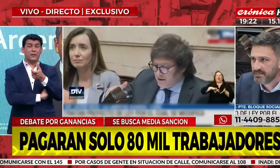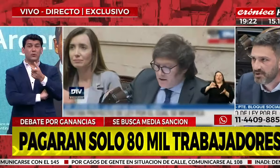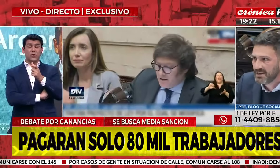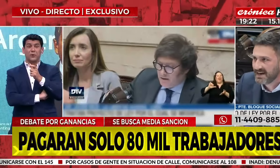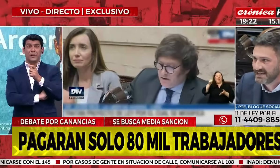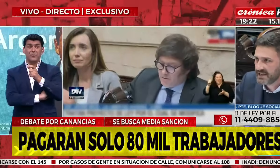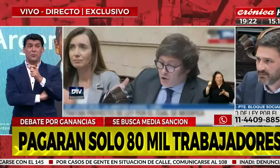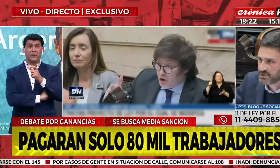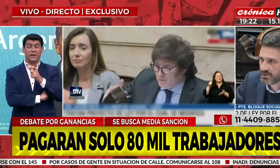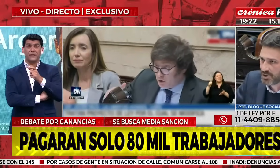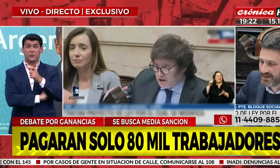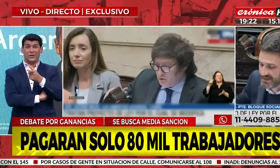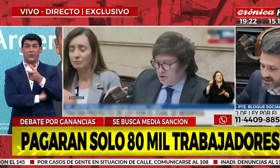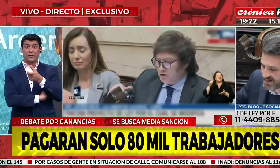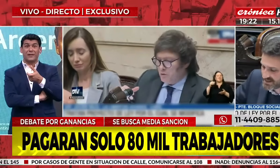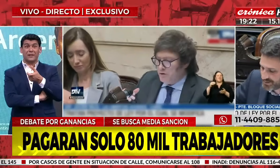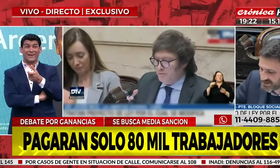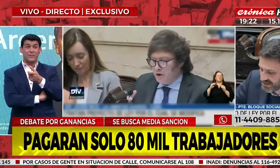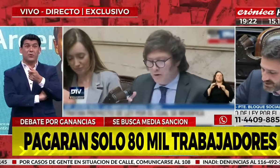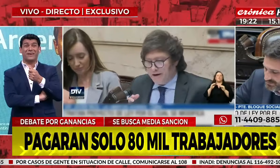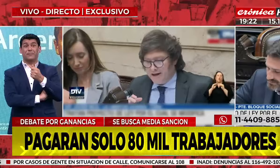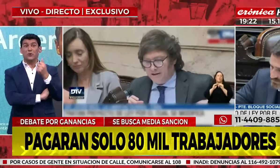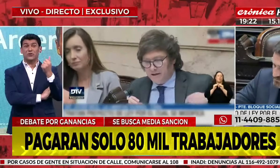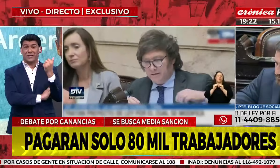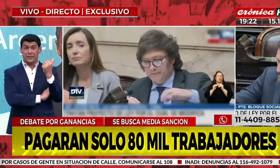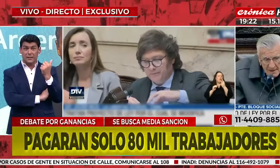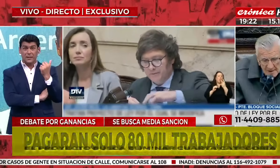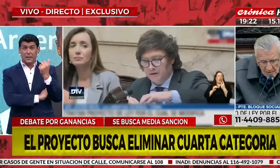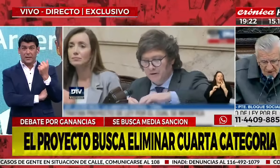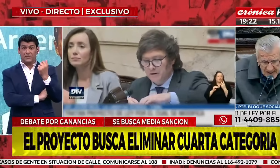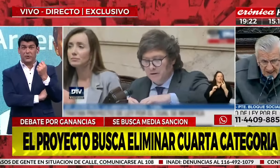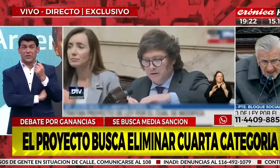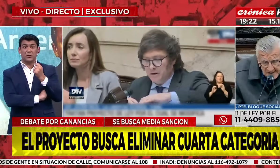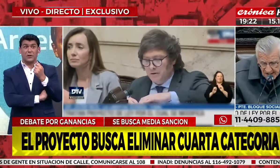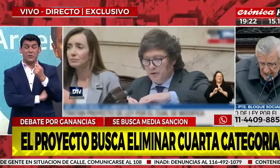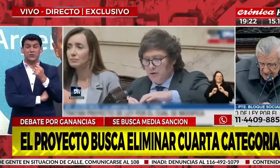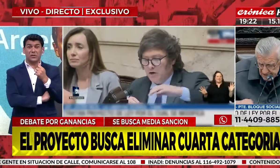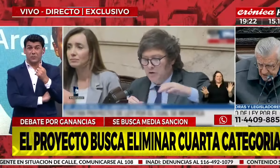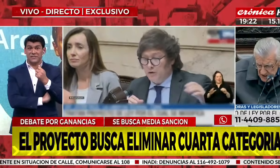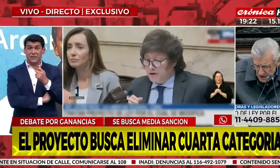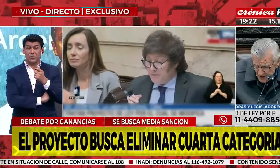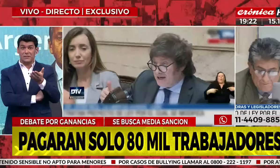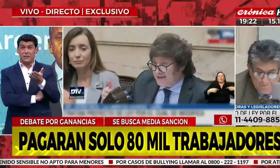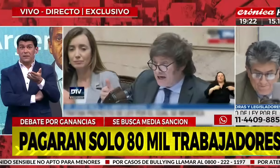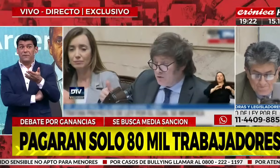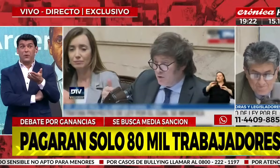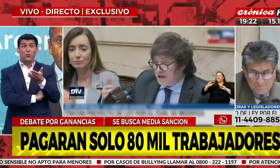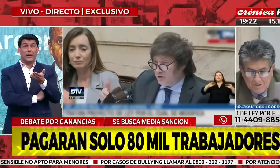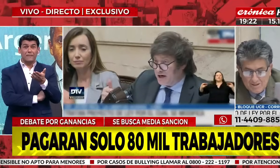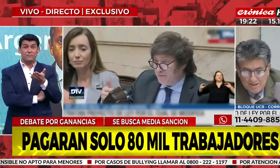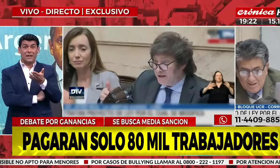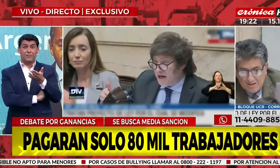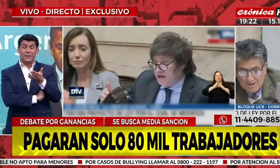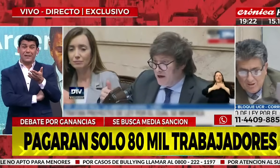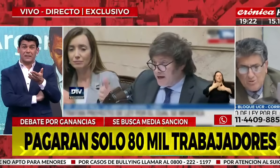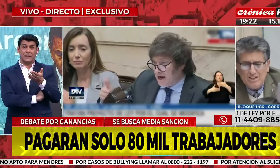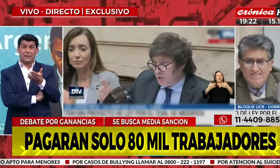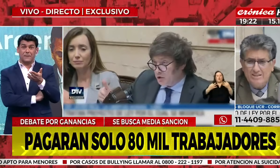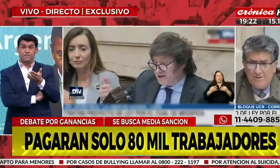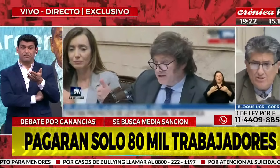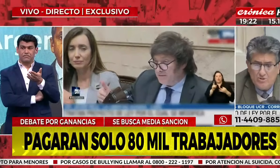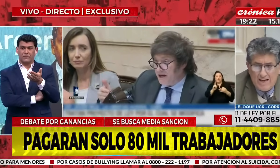quiebre en Juntos por el Cambio porque hay diputados del radicalismo que apoyan el proyecto que envió Sergio Massa. Fue una de las